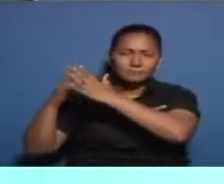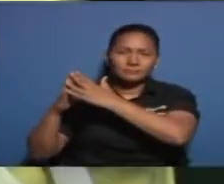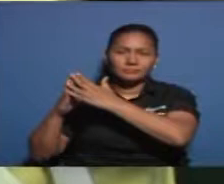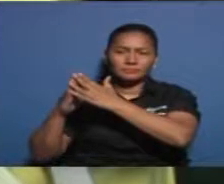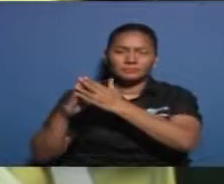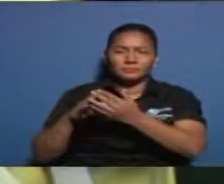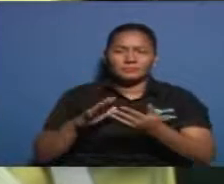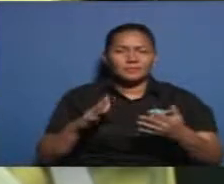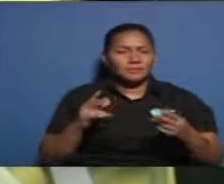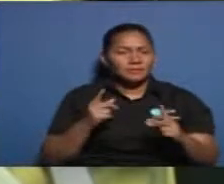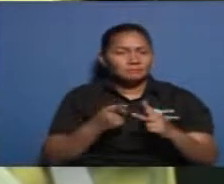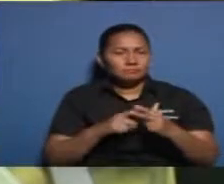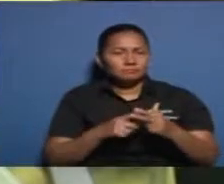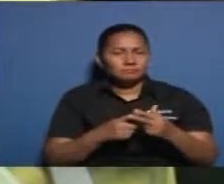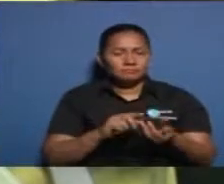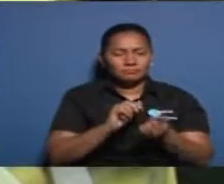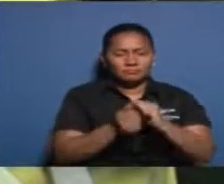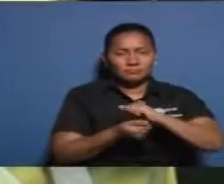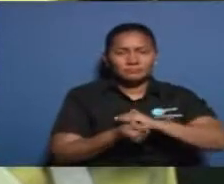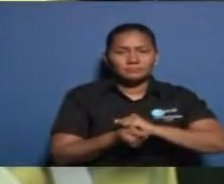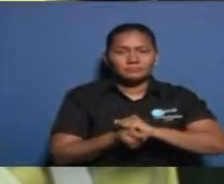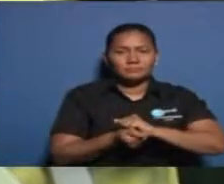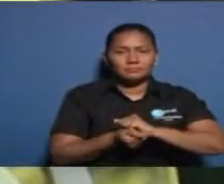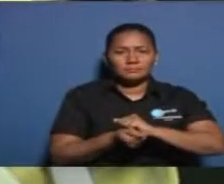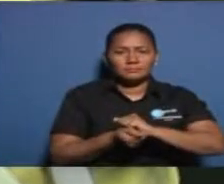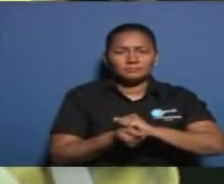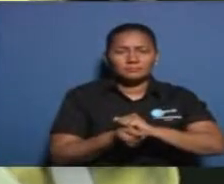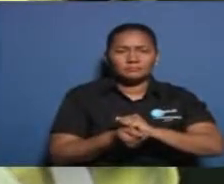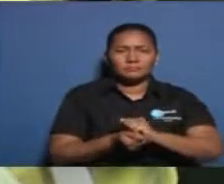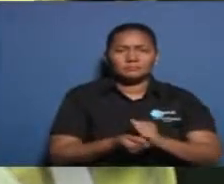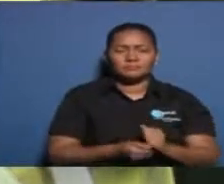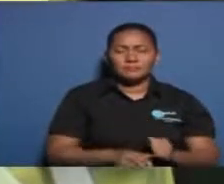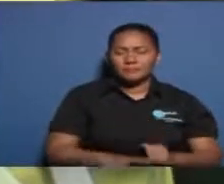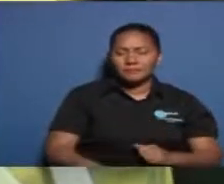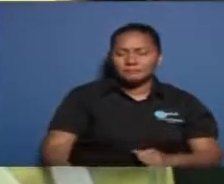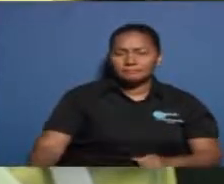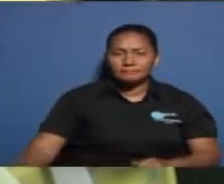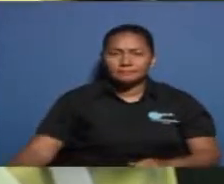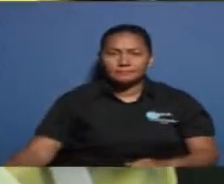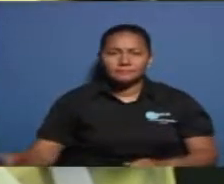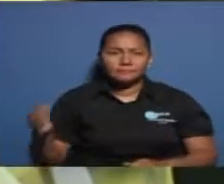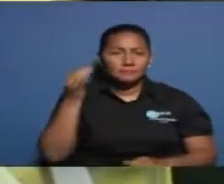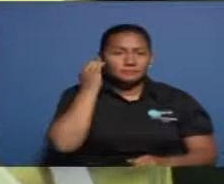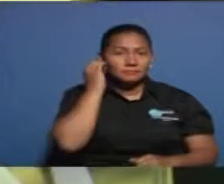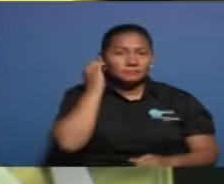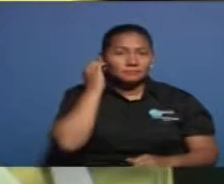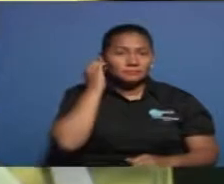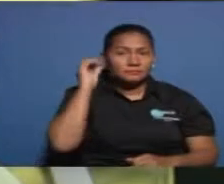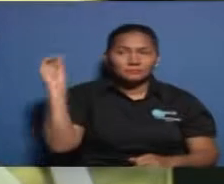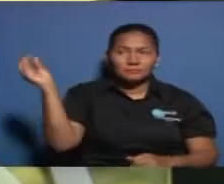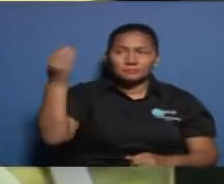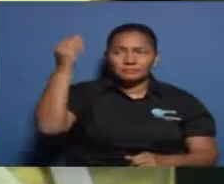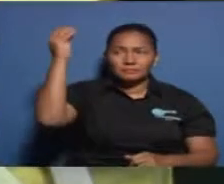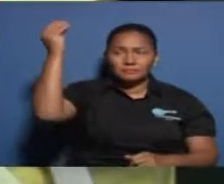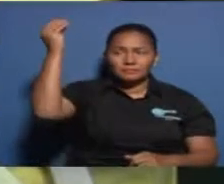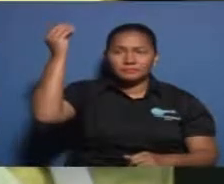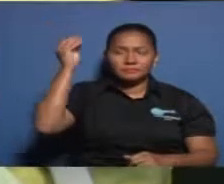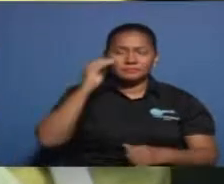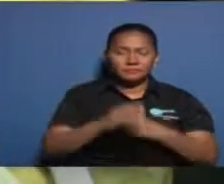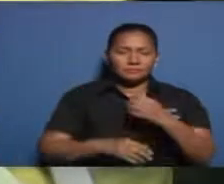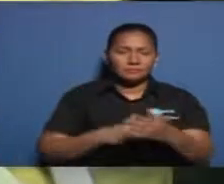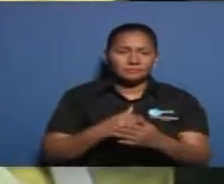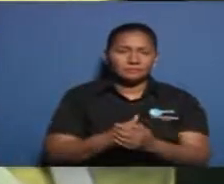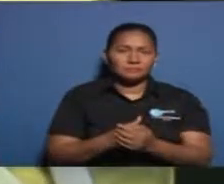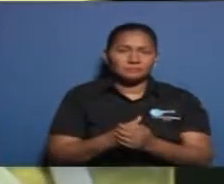empoderando las a las niñas a la adolescentes a las adultas todas tenemos tiempo de